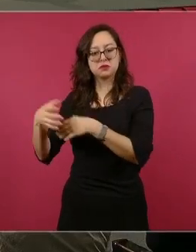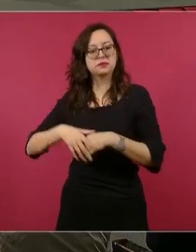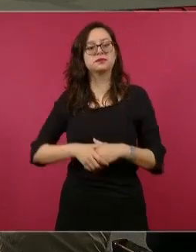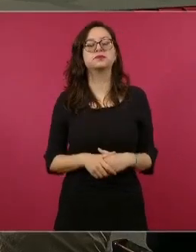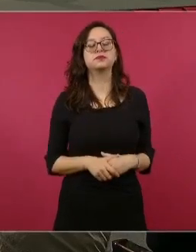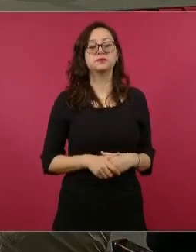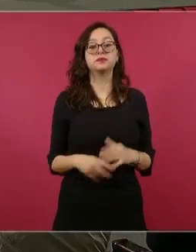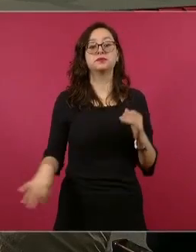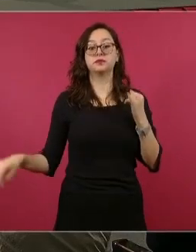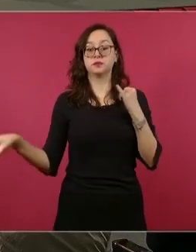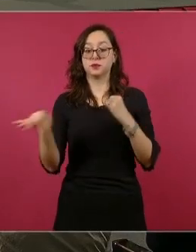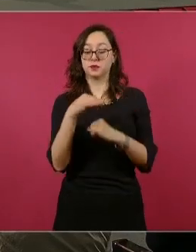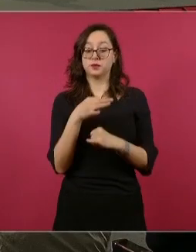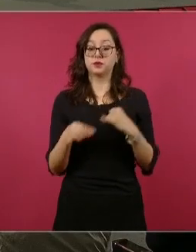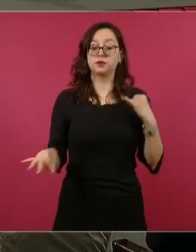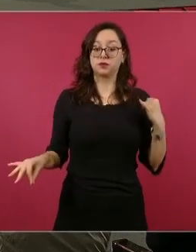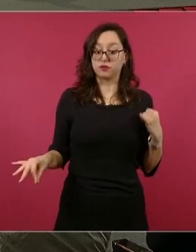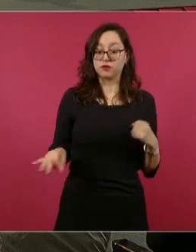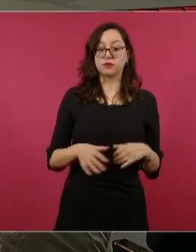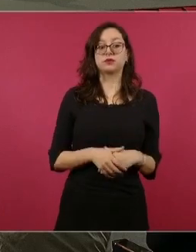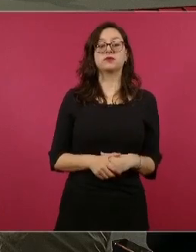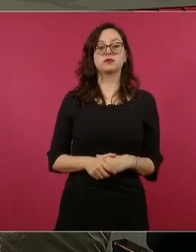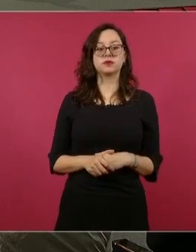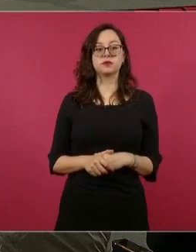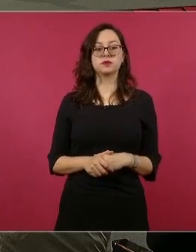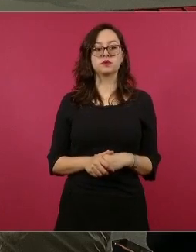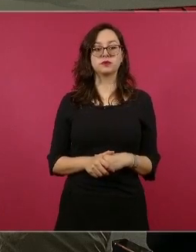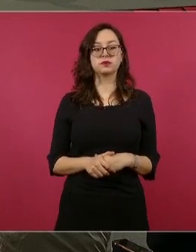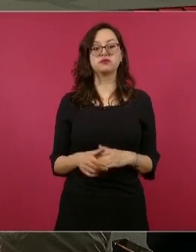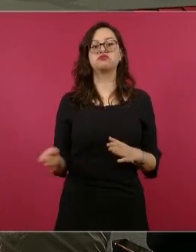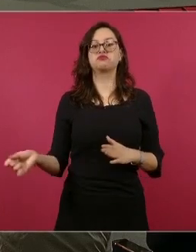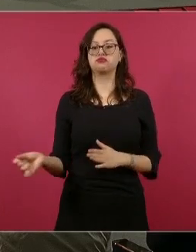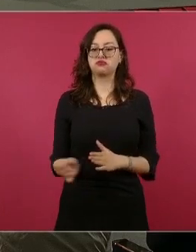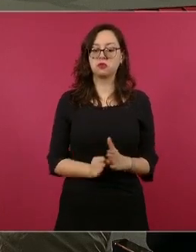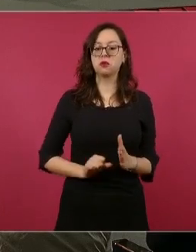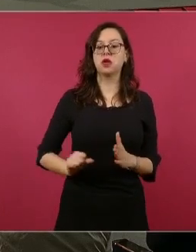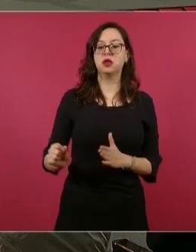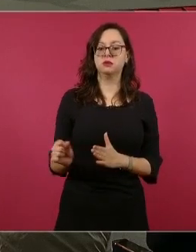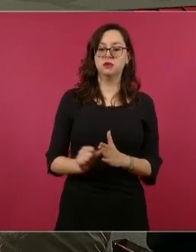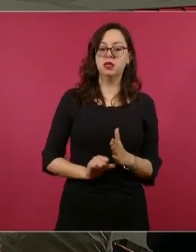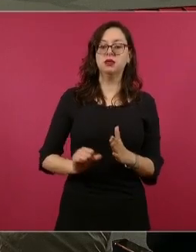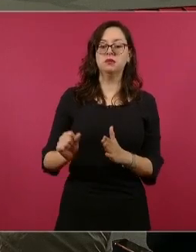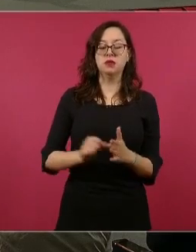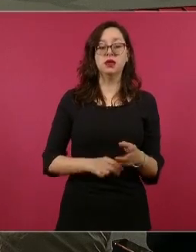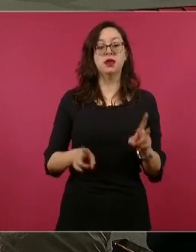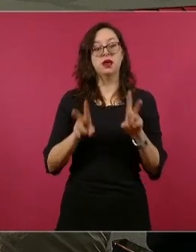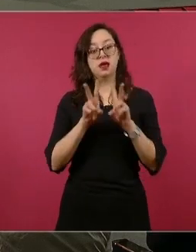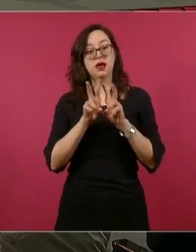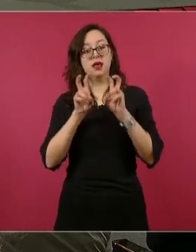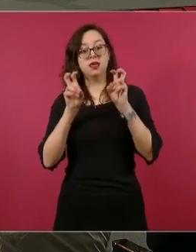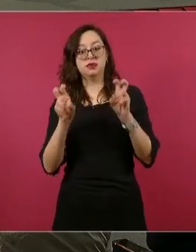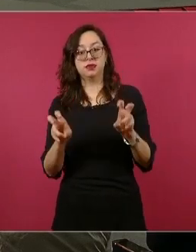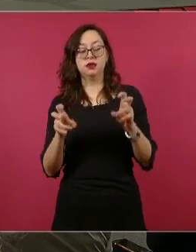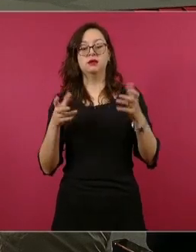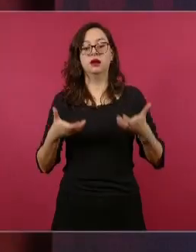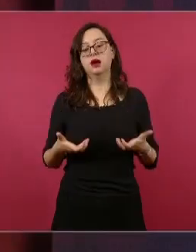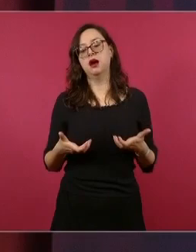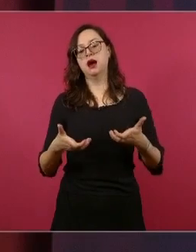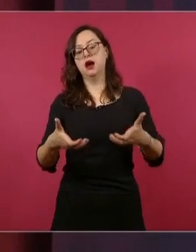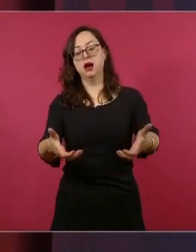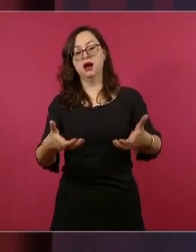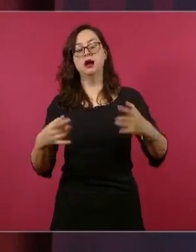también, finalmente, los resultados que se dan mes a mes sobre la prevención de la toma de casetas